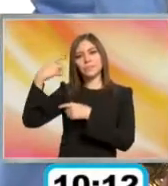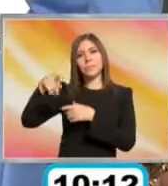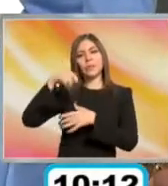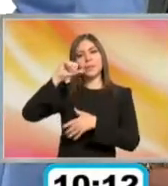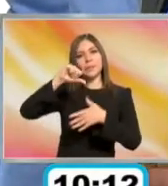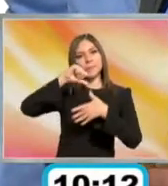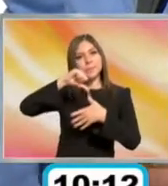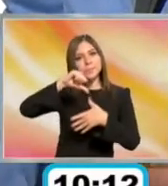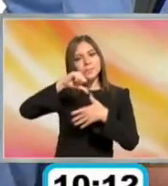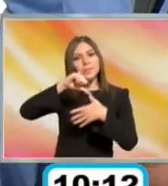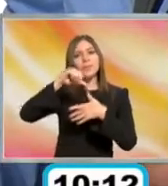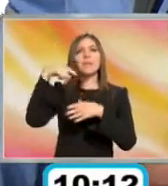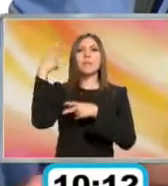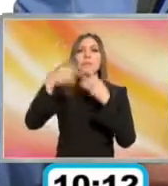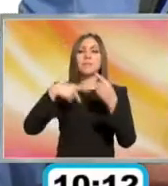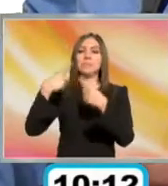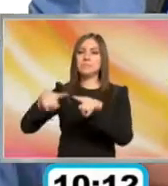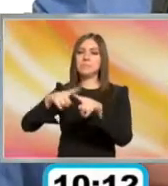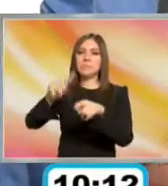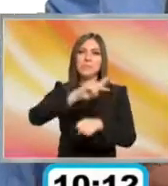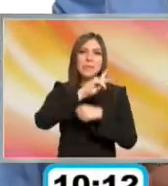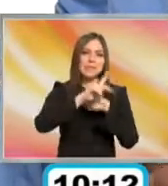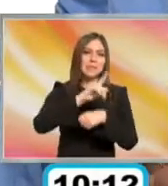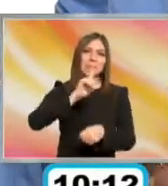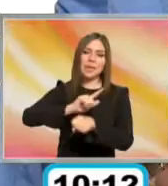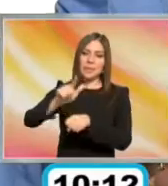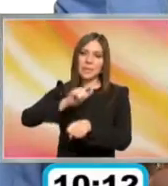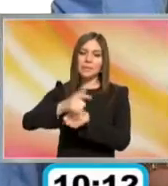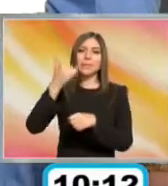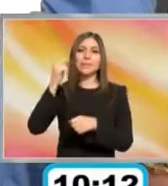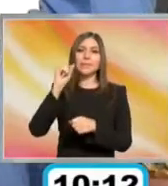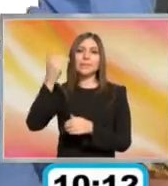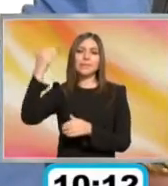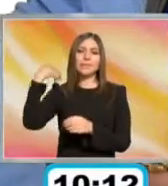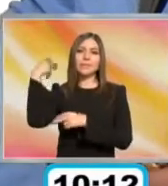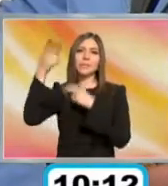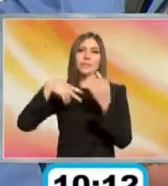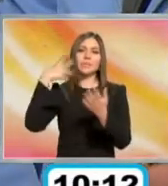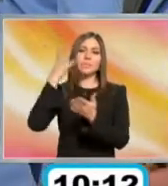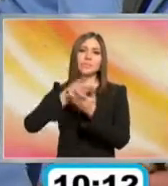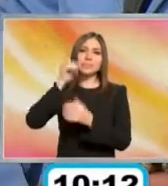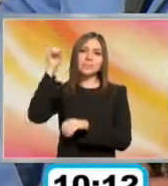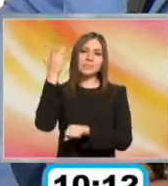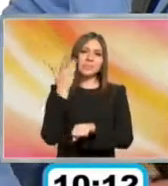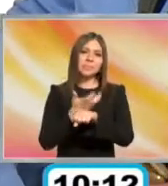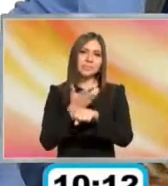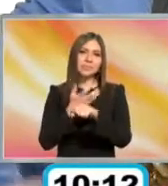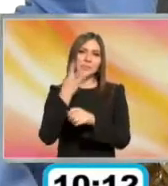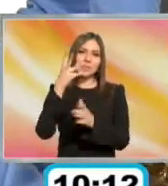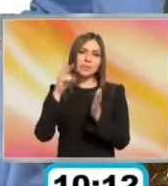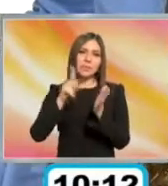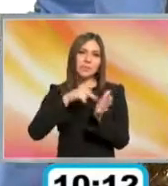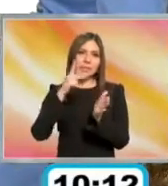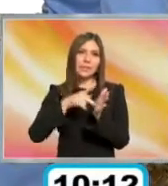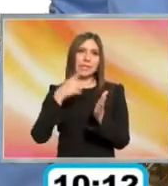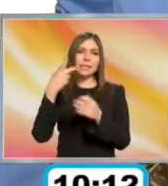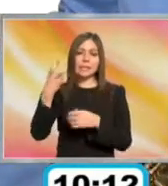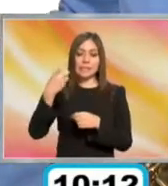Guatemala, El Salvador y otros países. Recientemente hemos visitado la Unión Americana en 4 ocasiones, lo que va del año y del año